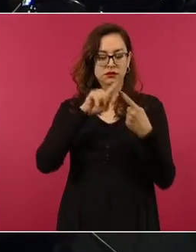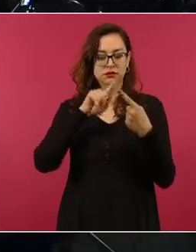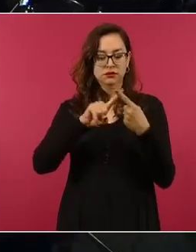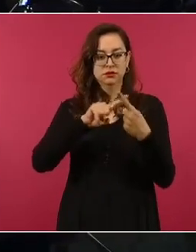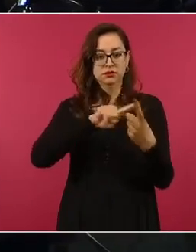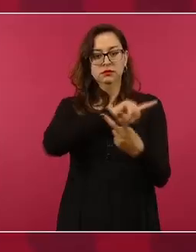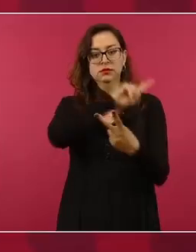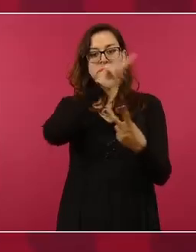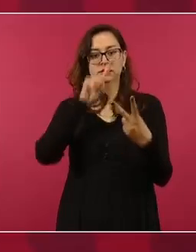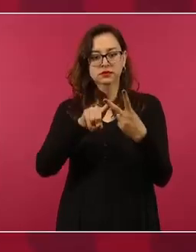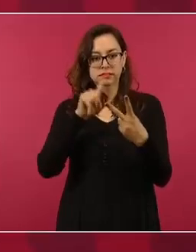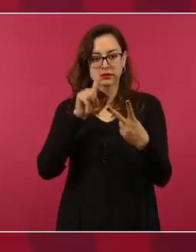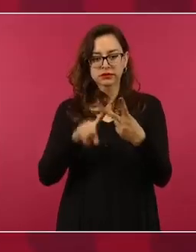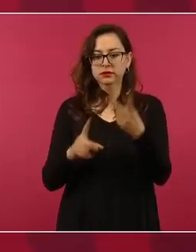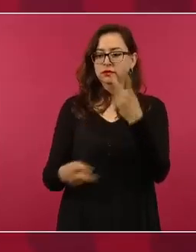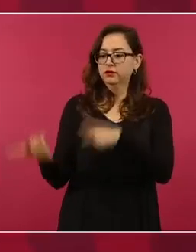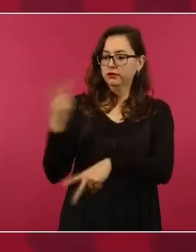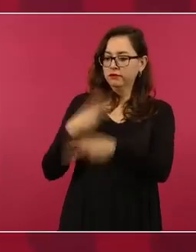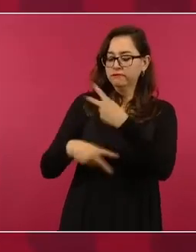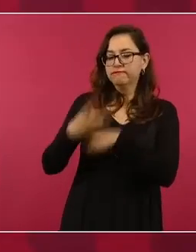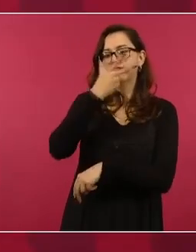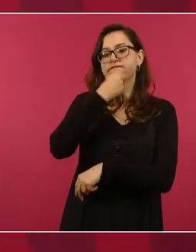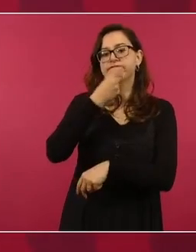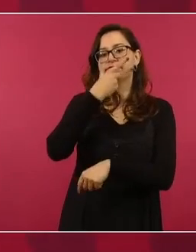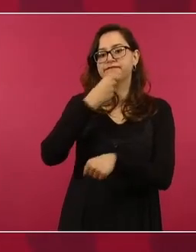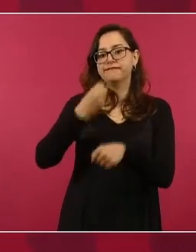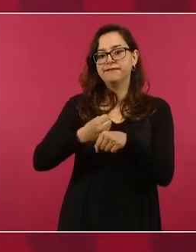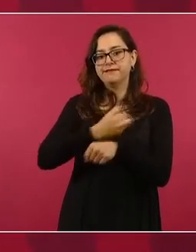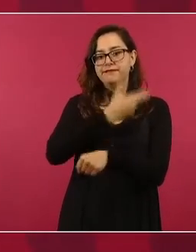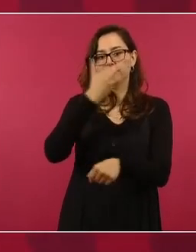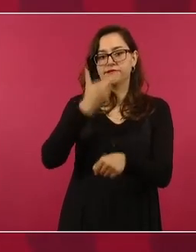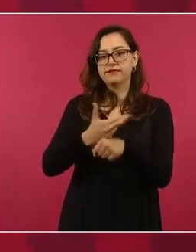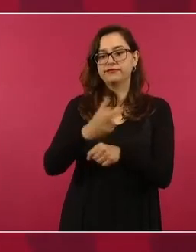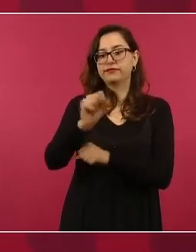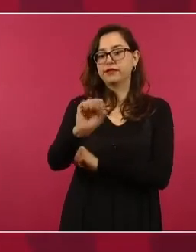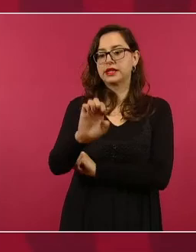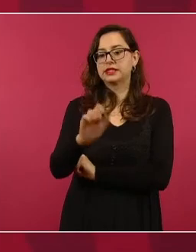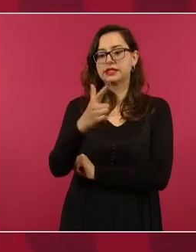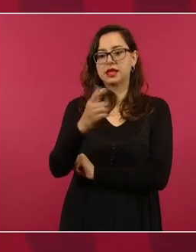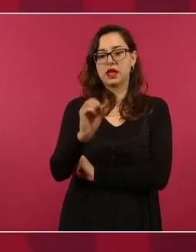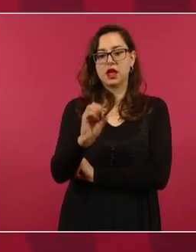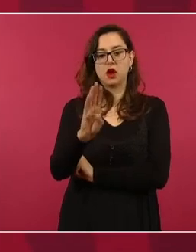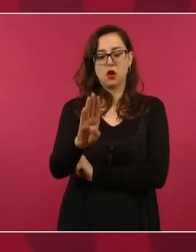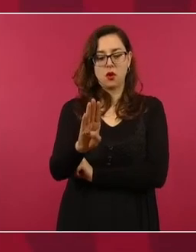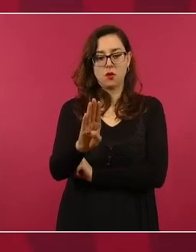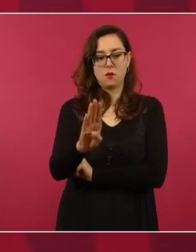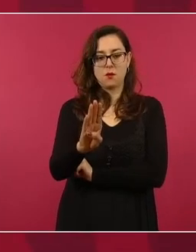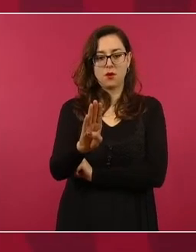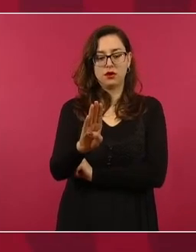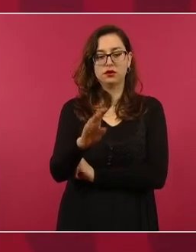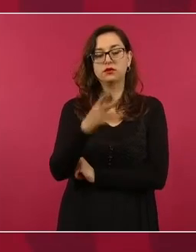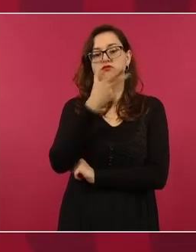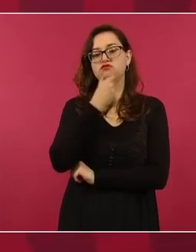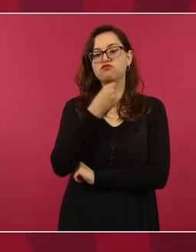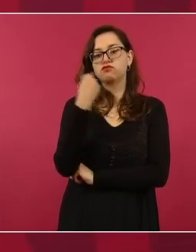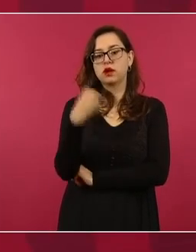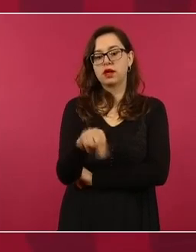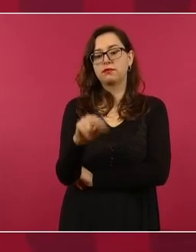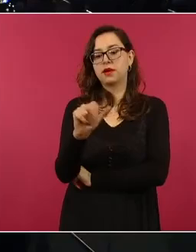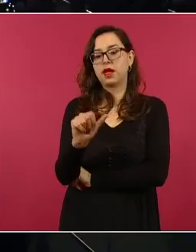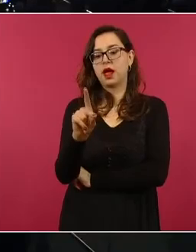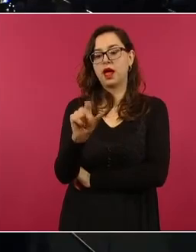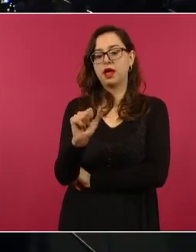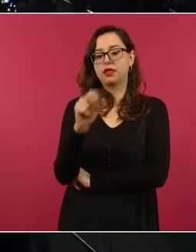está con nosotros el secretario de Gobernación, Augusto López